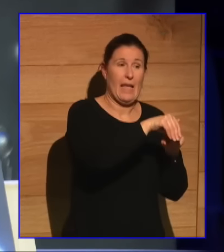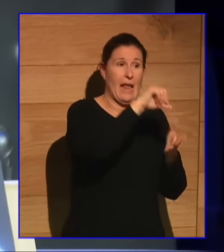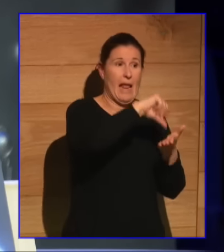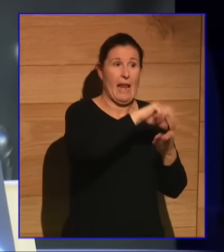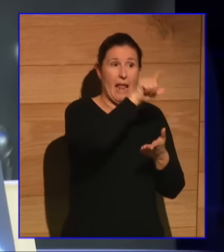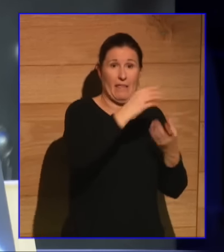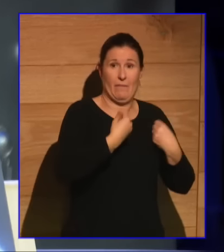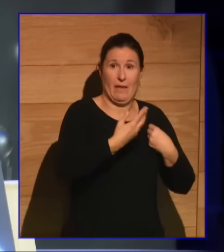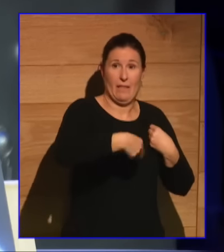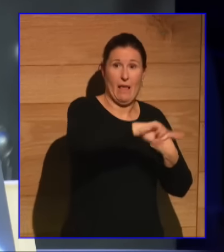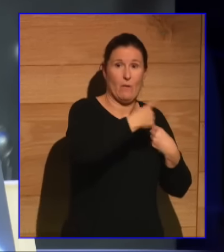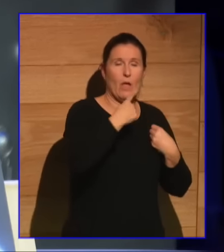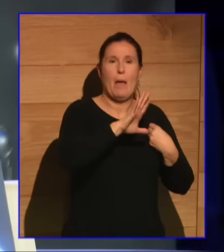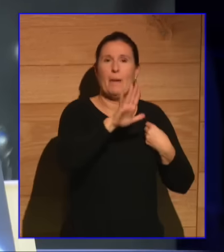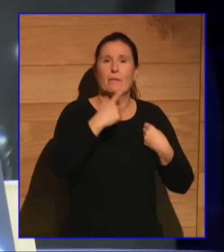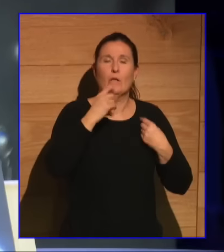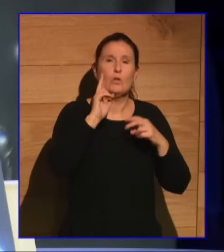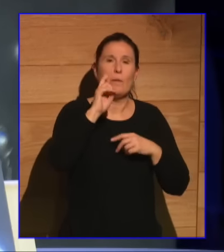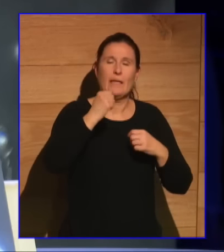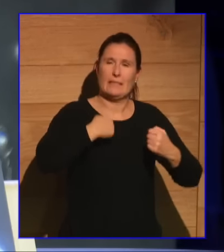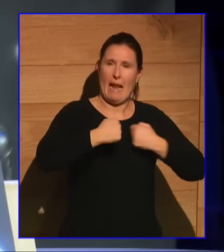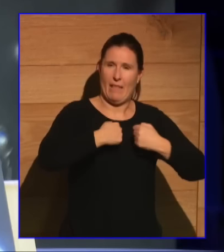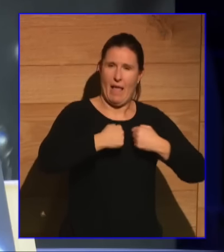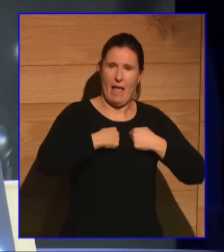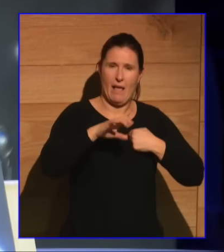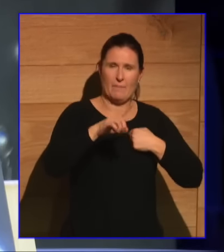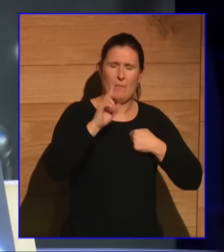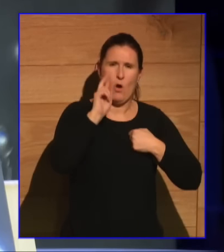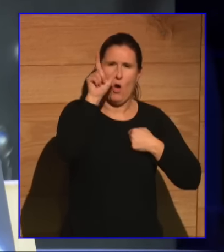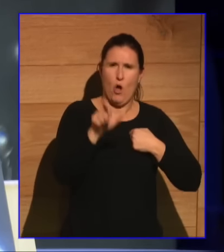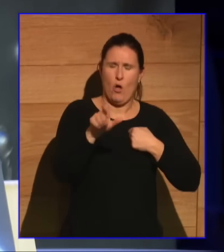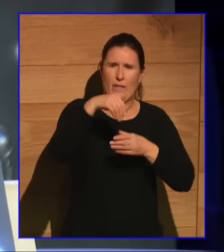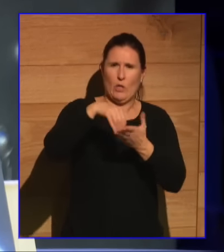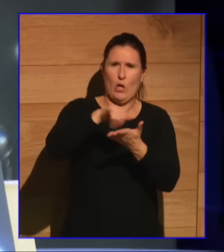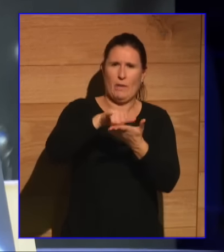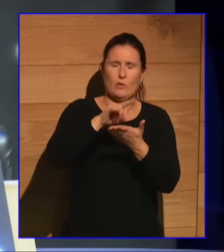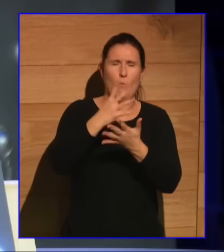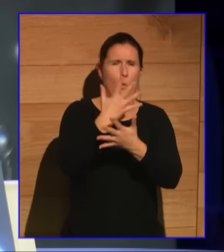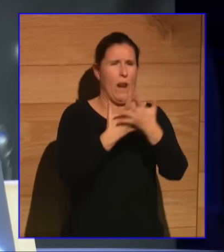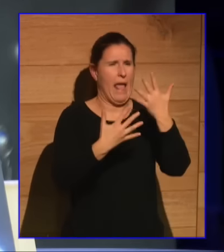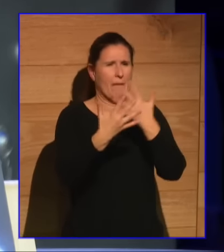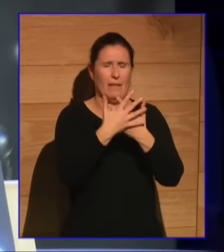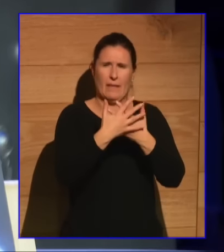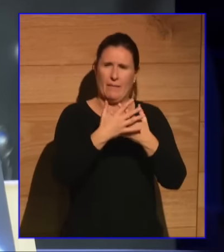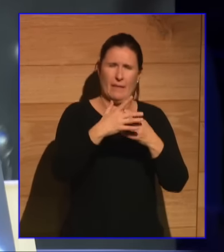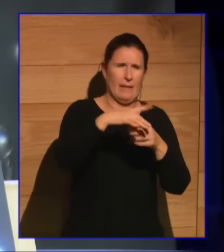parecido a lo que sucede cuando ves a Tarzán, cuando ves Tarzán en Nueva York. En el fondo es esa mezcla de mundos y a ver qué